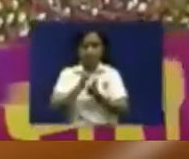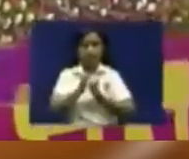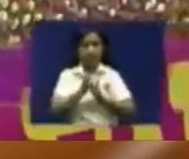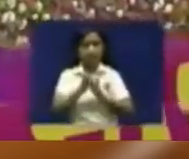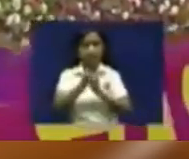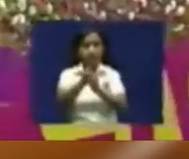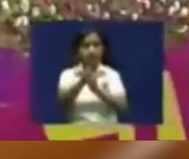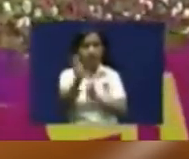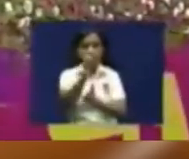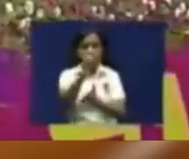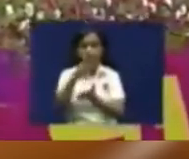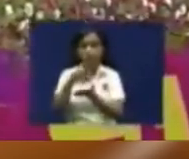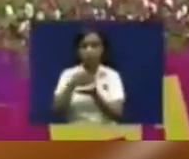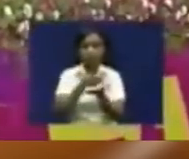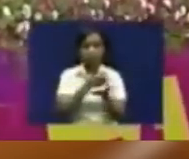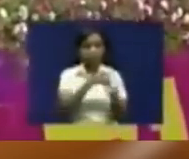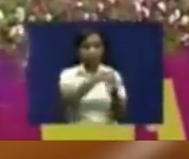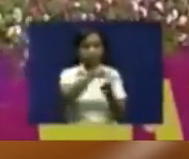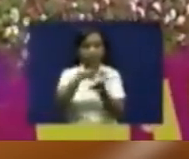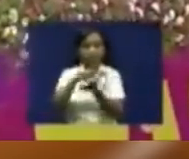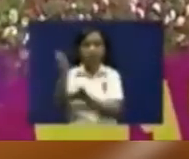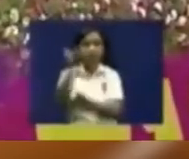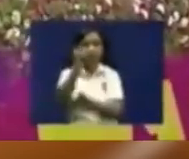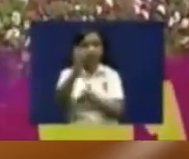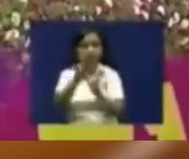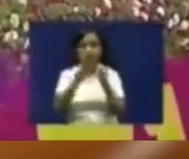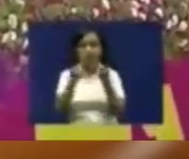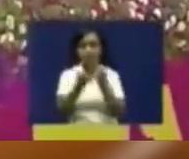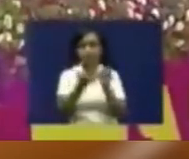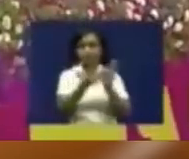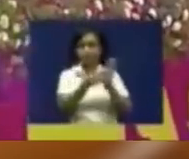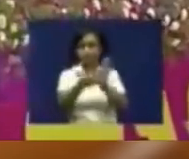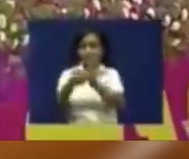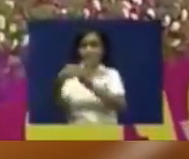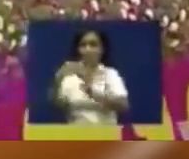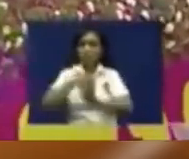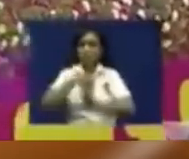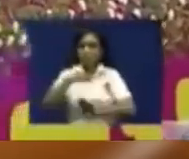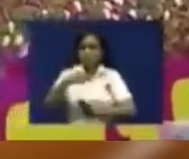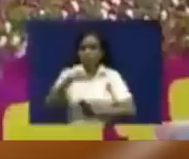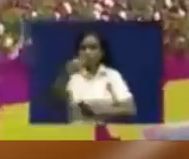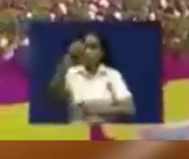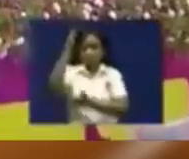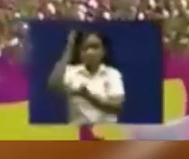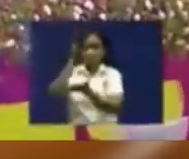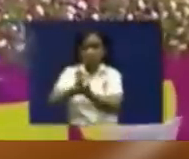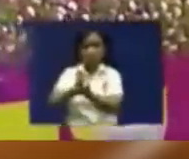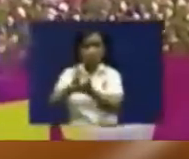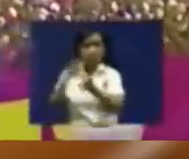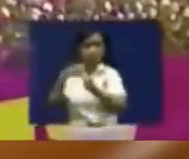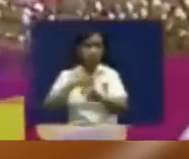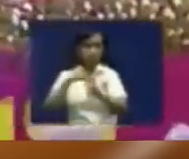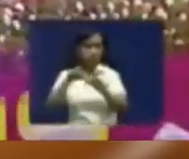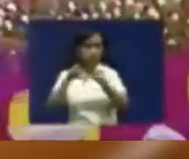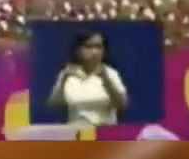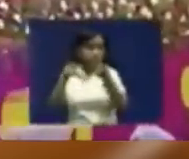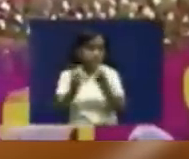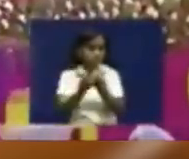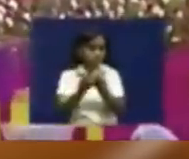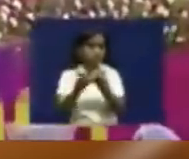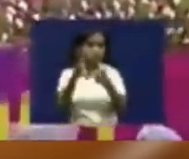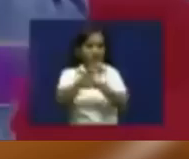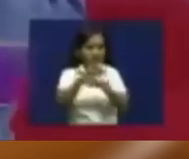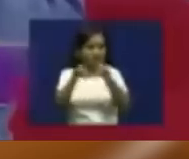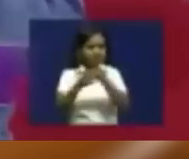del Salvador Salvador Sánchez cerén el Vice dictador de Cuba Miguel Díaz canel la secretaria general de la asociación de estados del Caribe